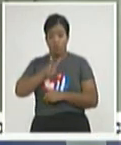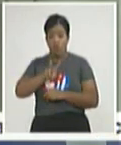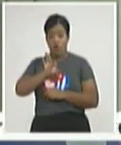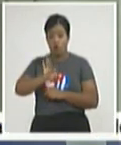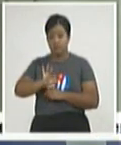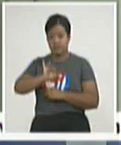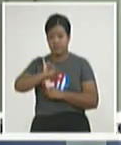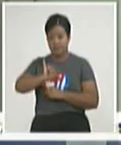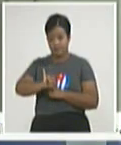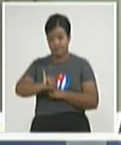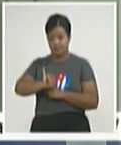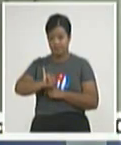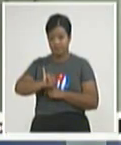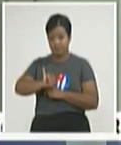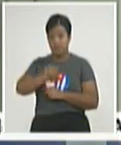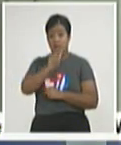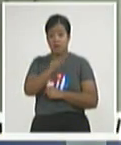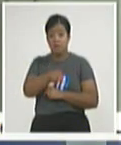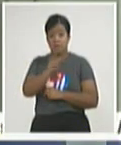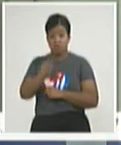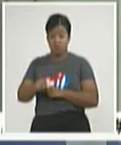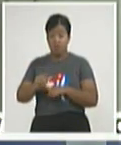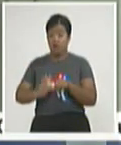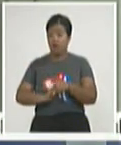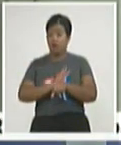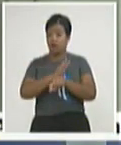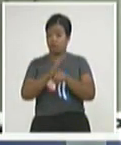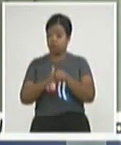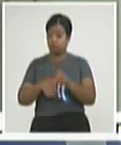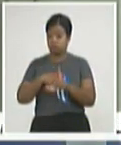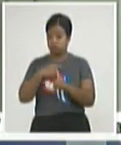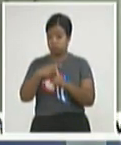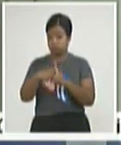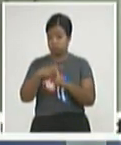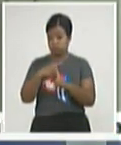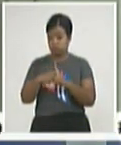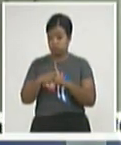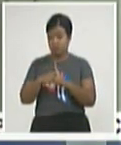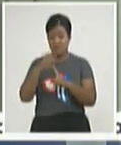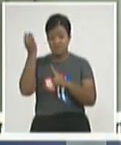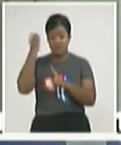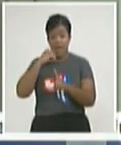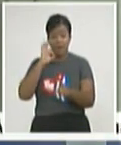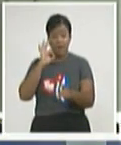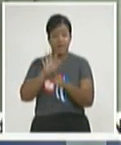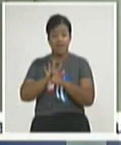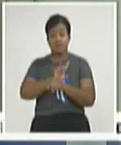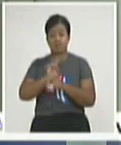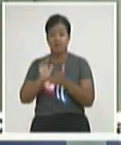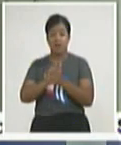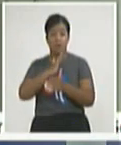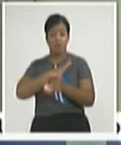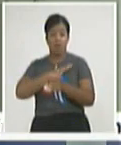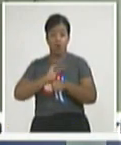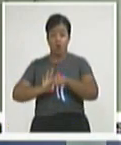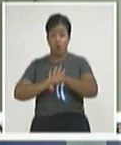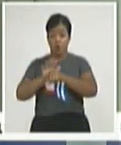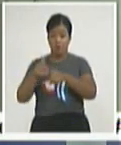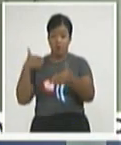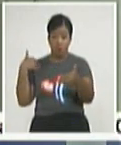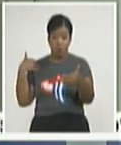832.286 personas con COVID-19 desde que empezamos a diagnosticarlo en marzo